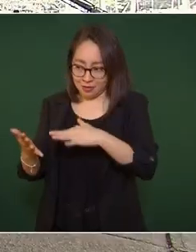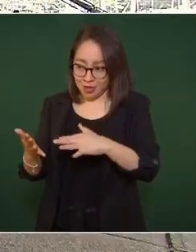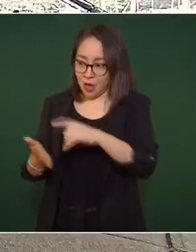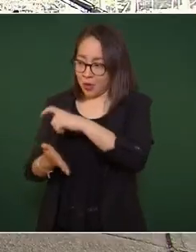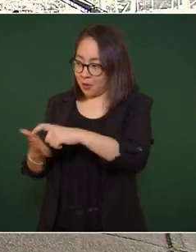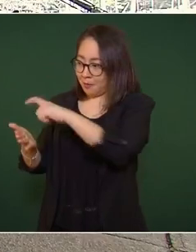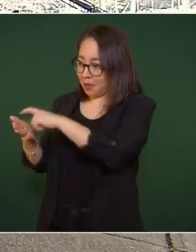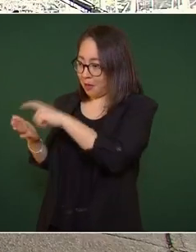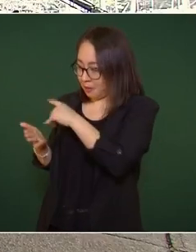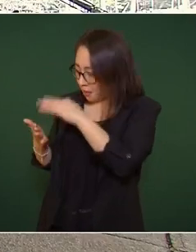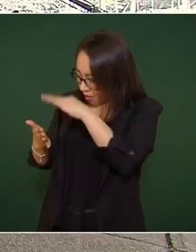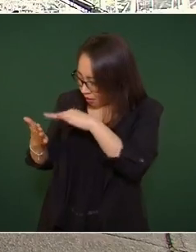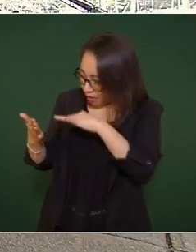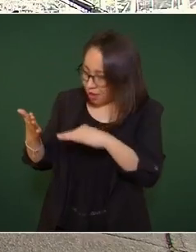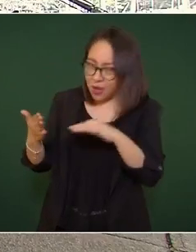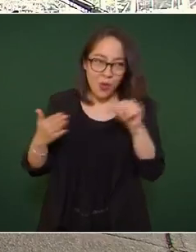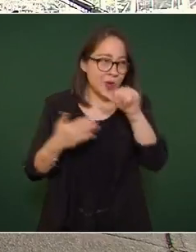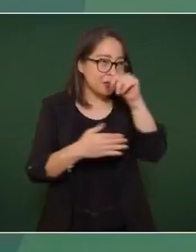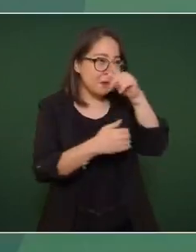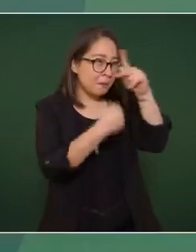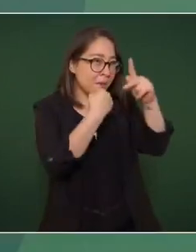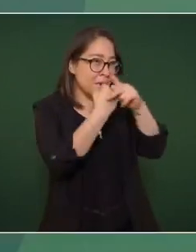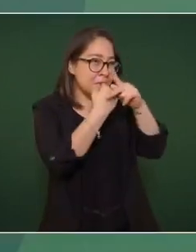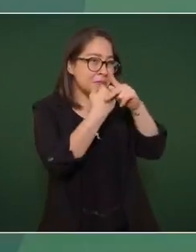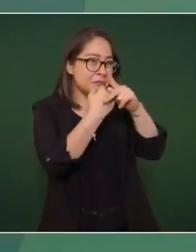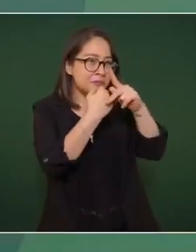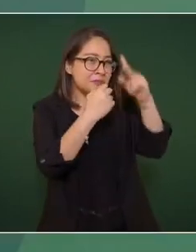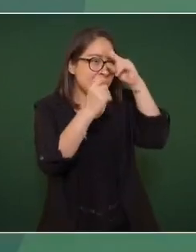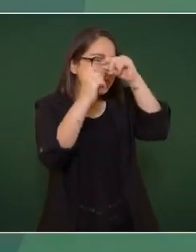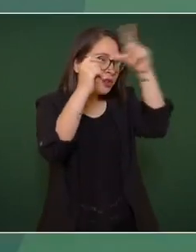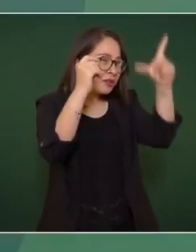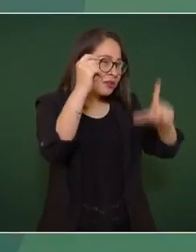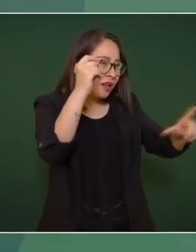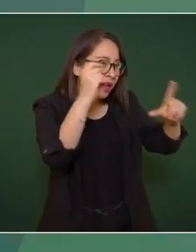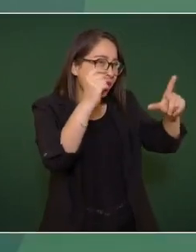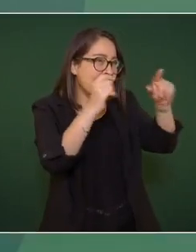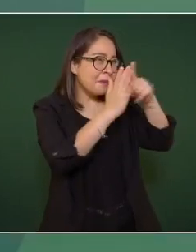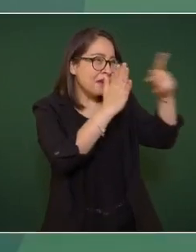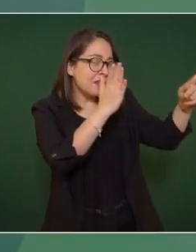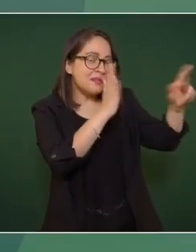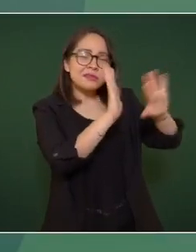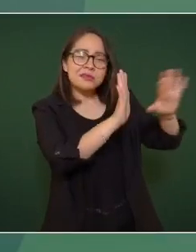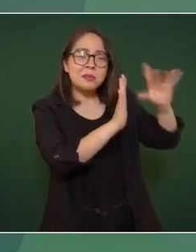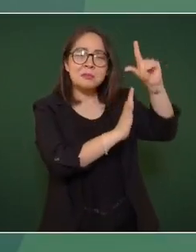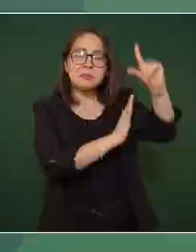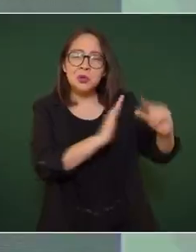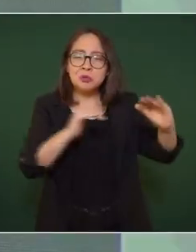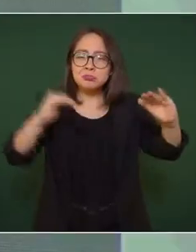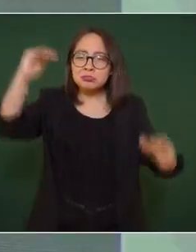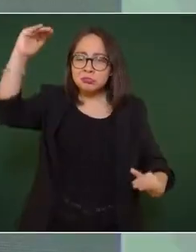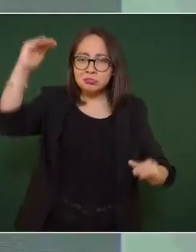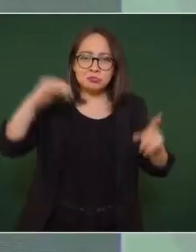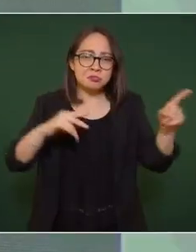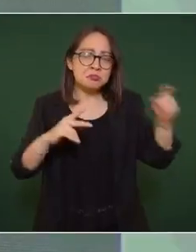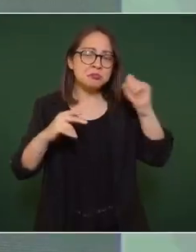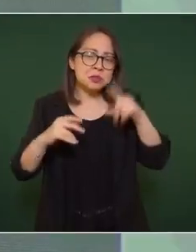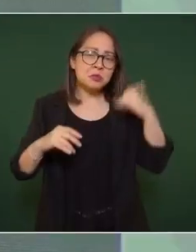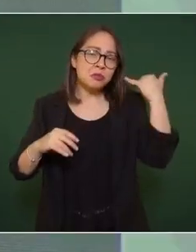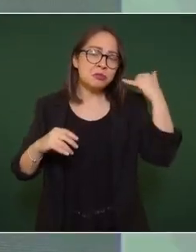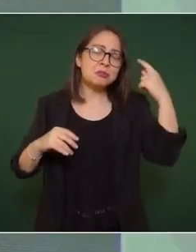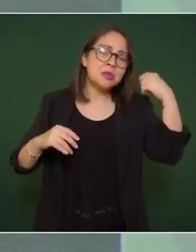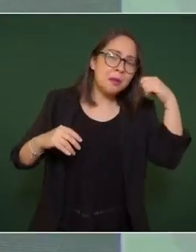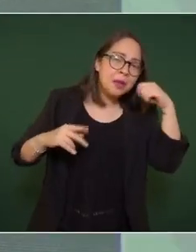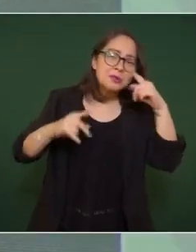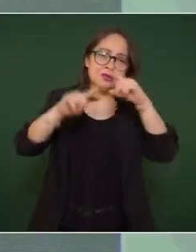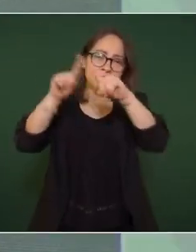En Tabasco leen más Tabasco Hoy que cualquier periódico nacional. En Yucatán leen